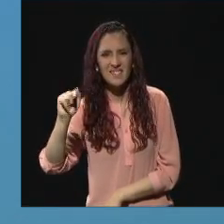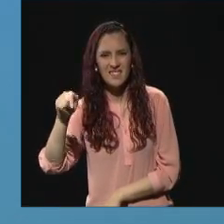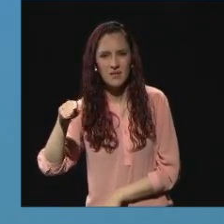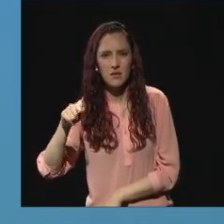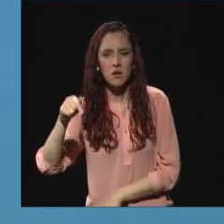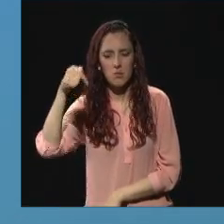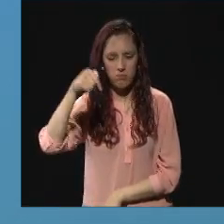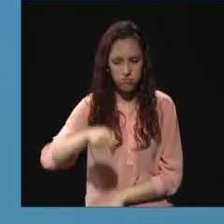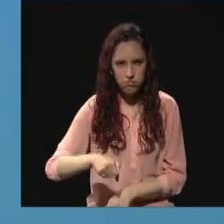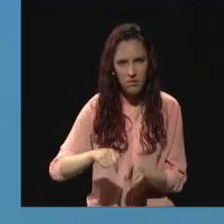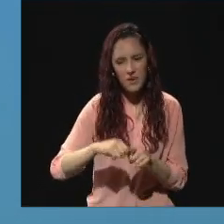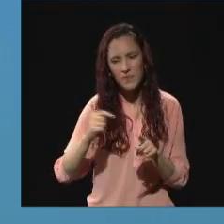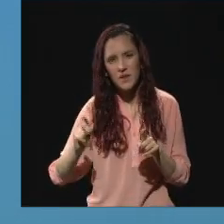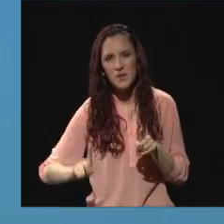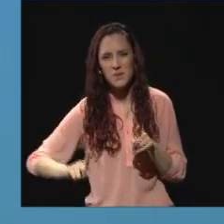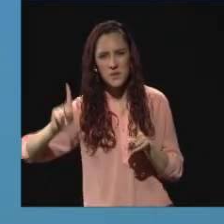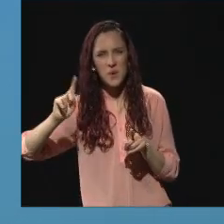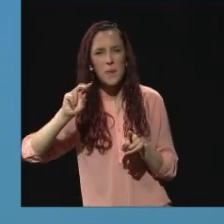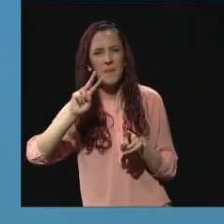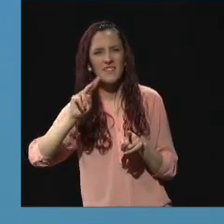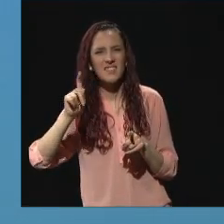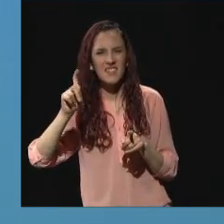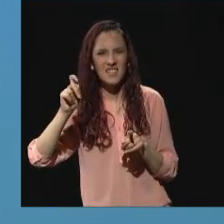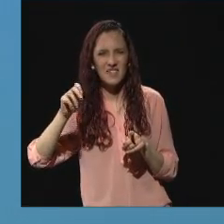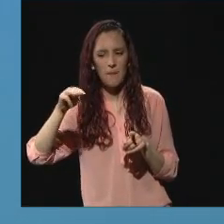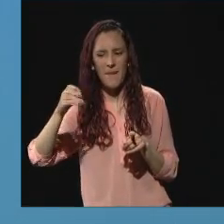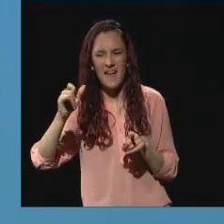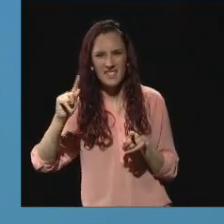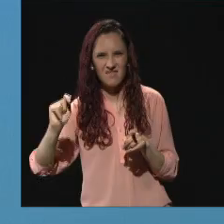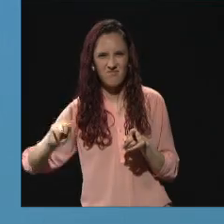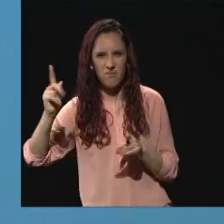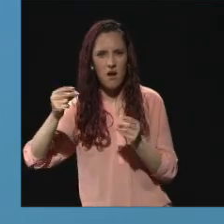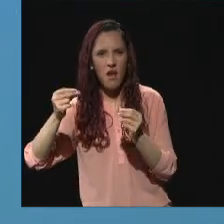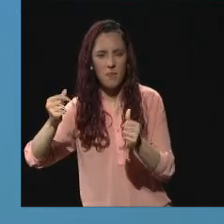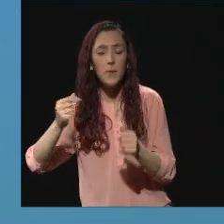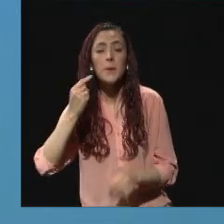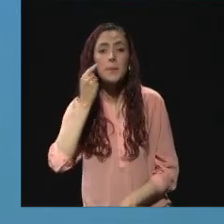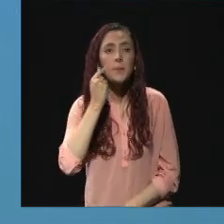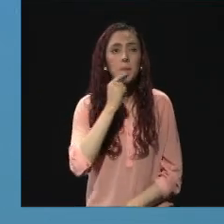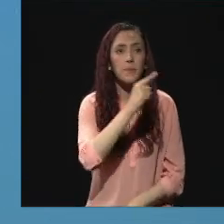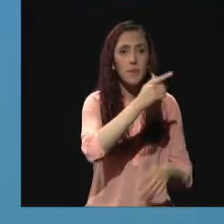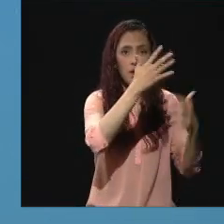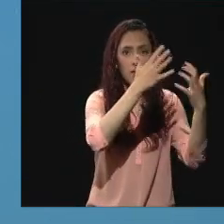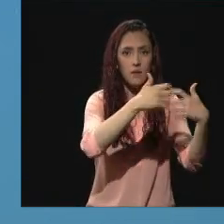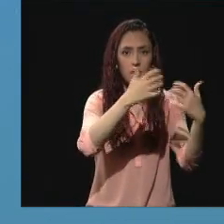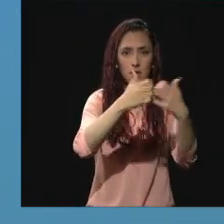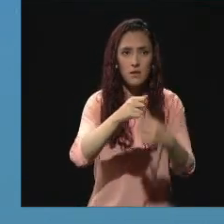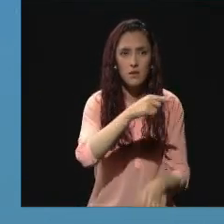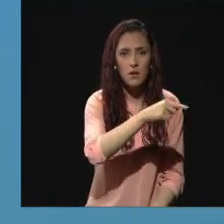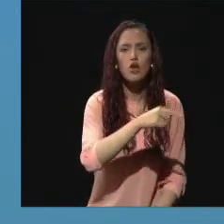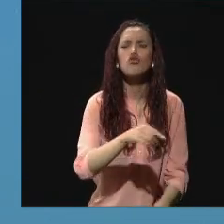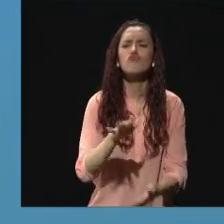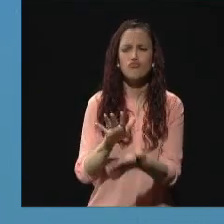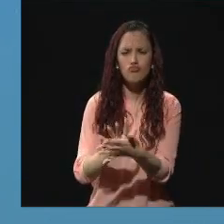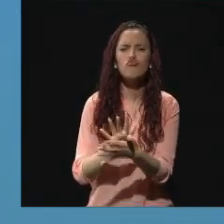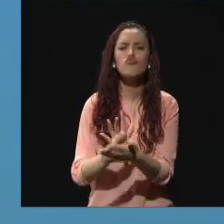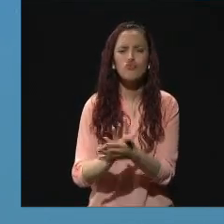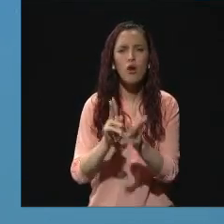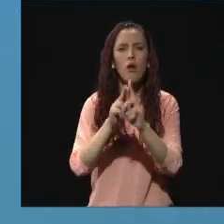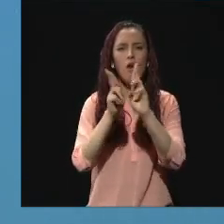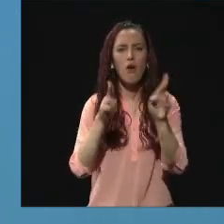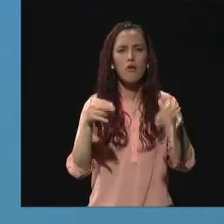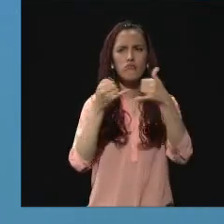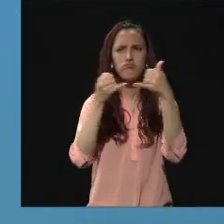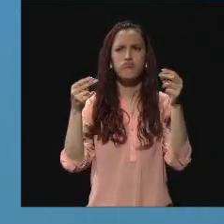ahora bien qué quiere decir eso que los operadores no pueden ofrecer en el mercado banda ancha sin